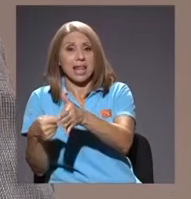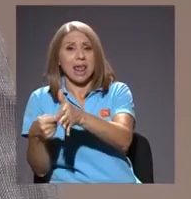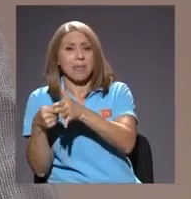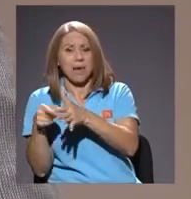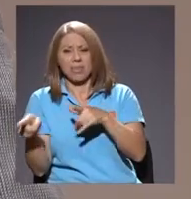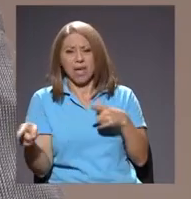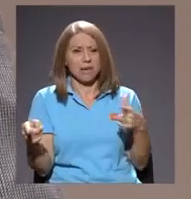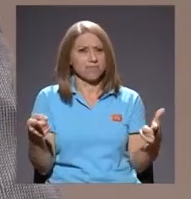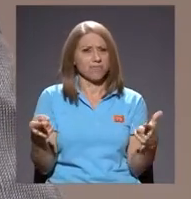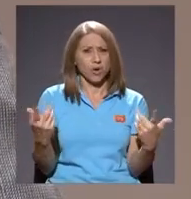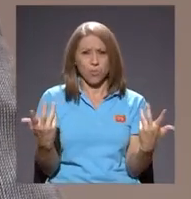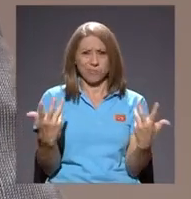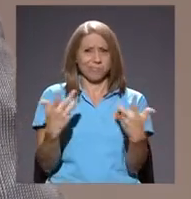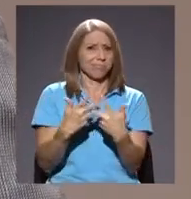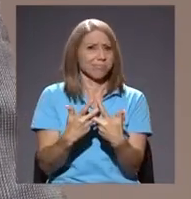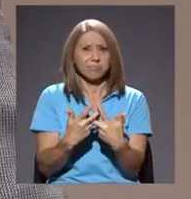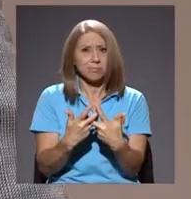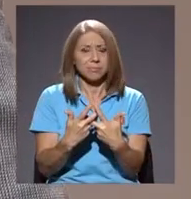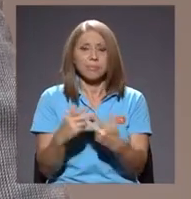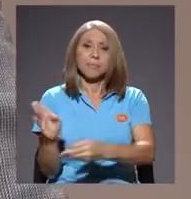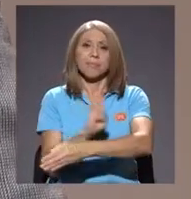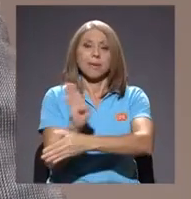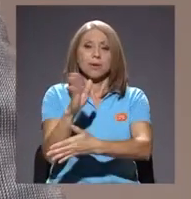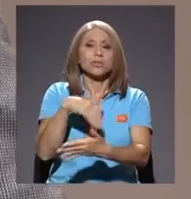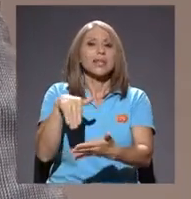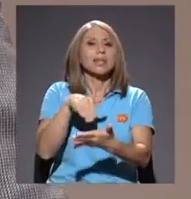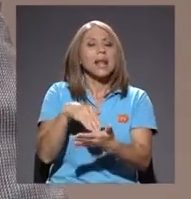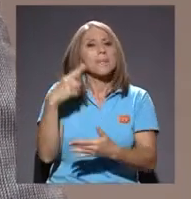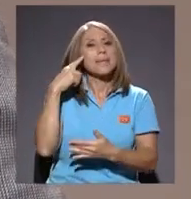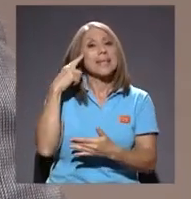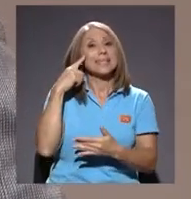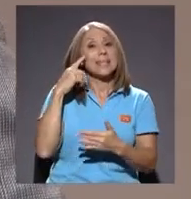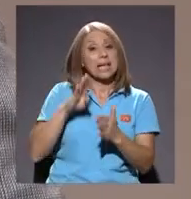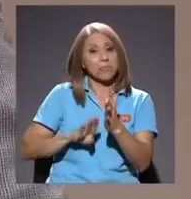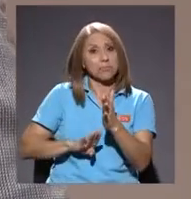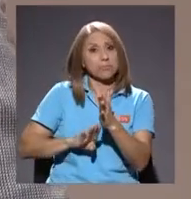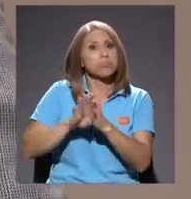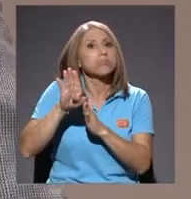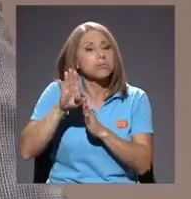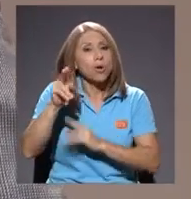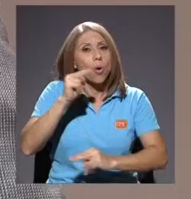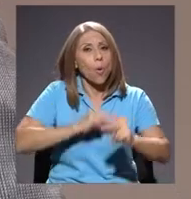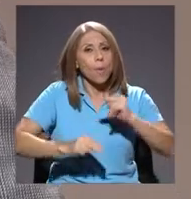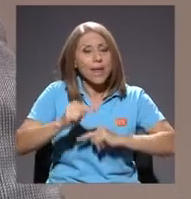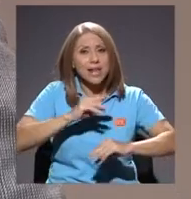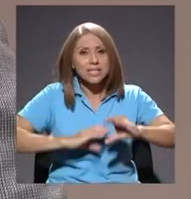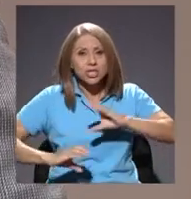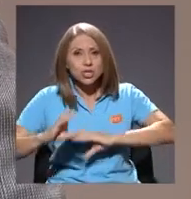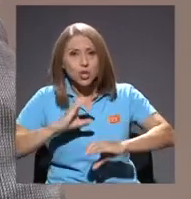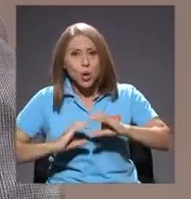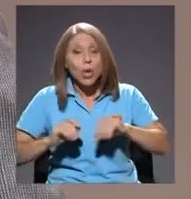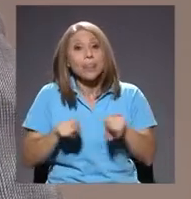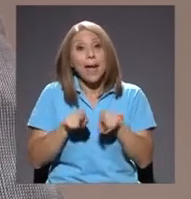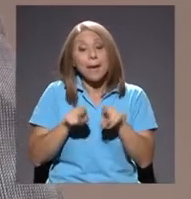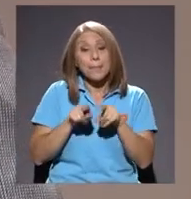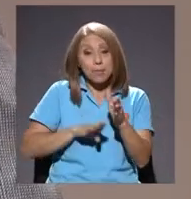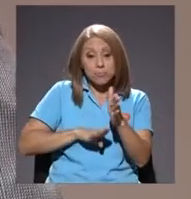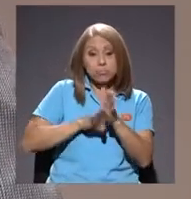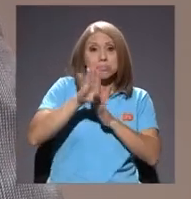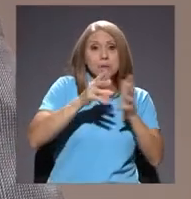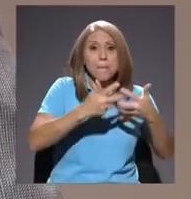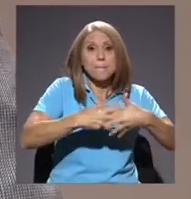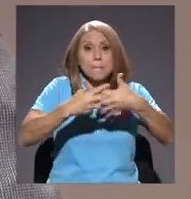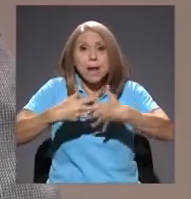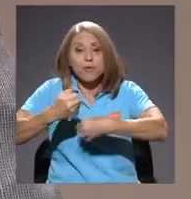el banco central prevé es que va a haber un repunte en el tema comercio va a haber prepotente manufactura igual el